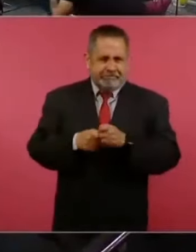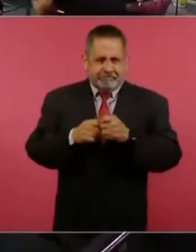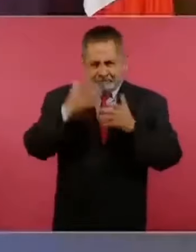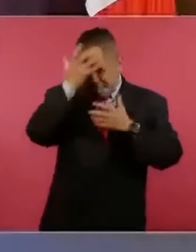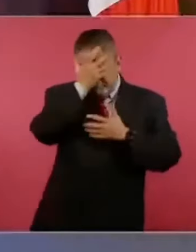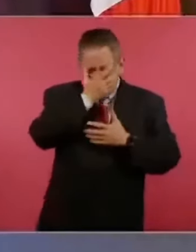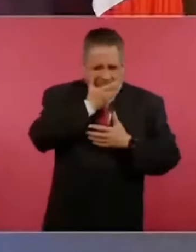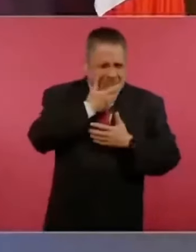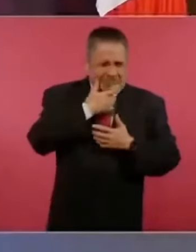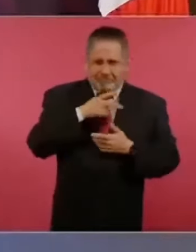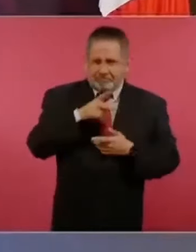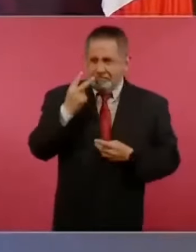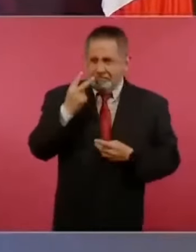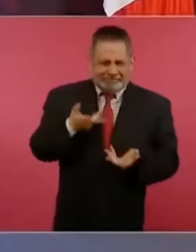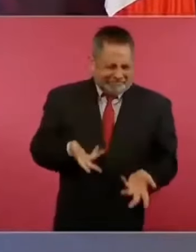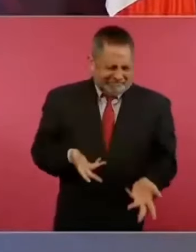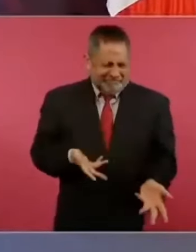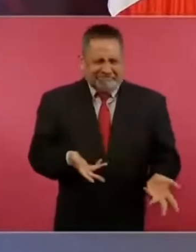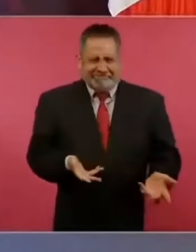Pasamontañas.